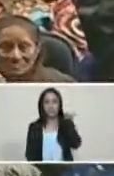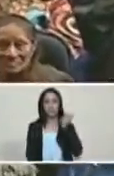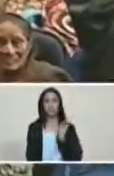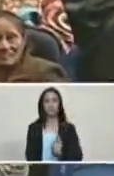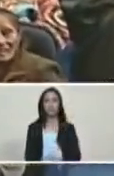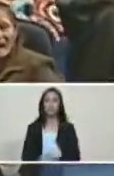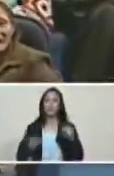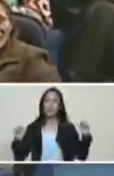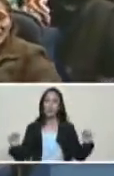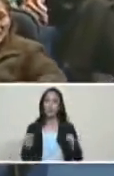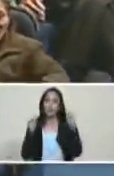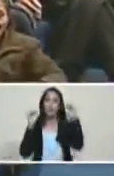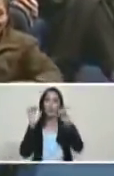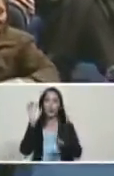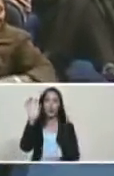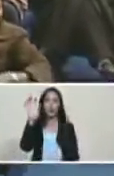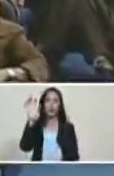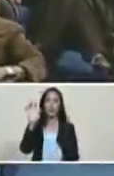¡Que viva la patria!